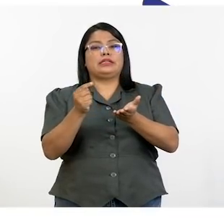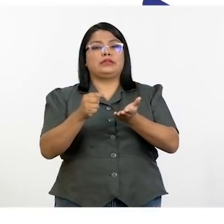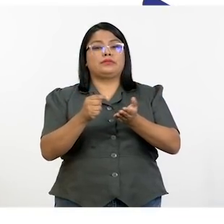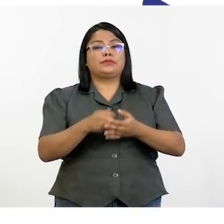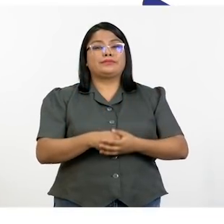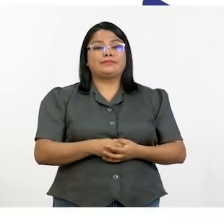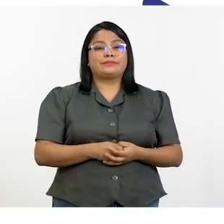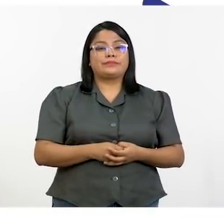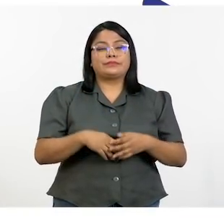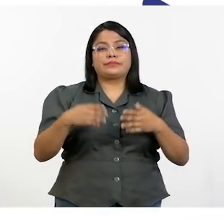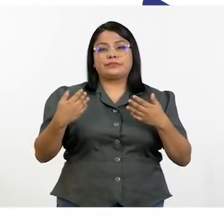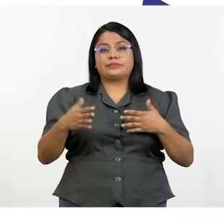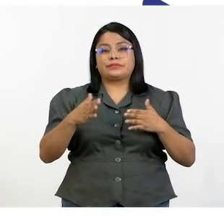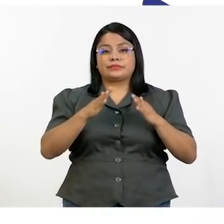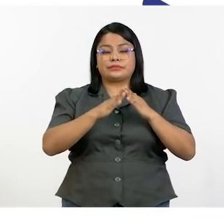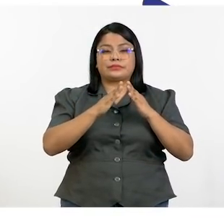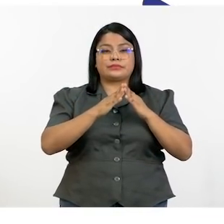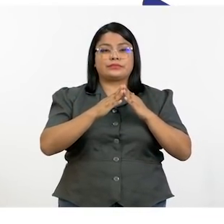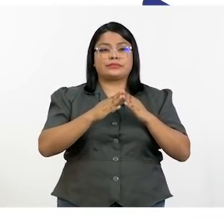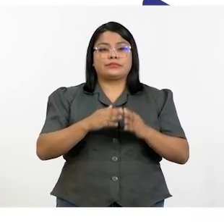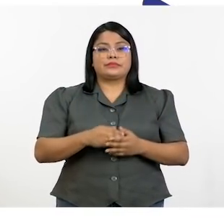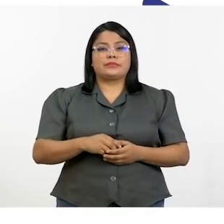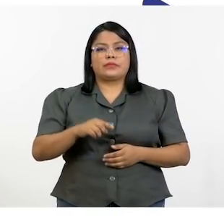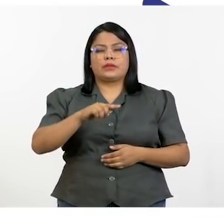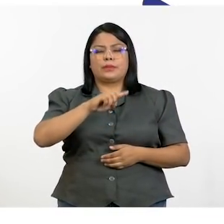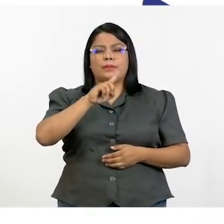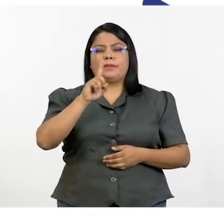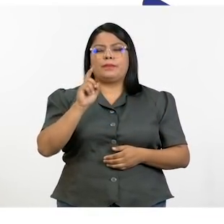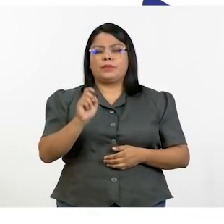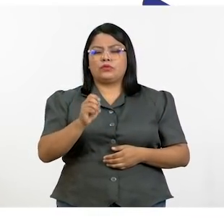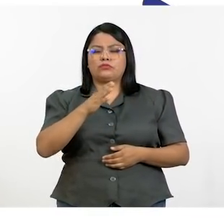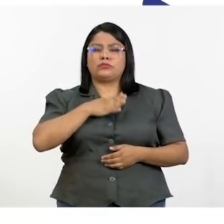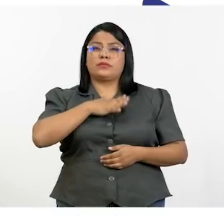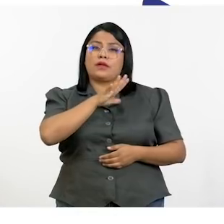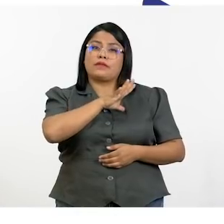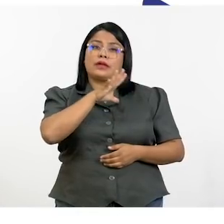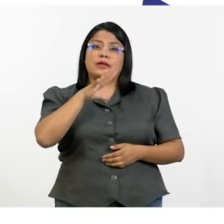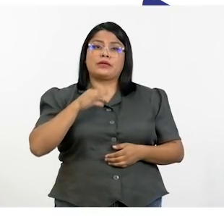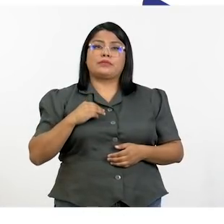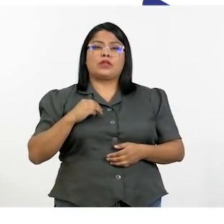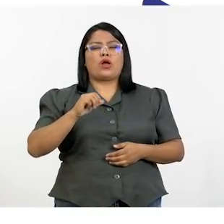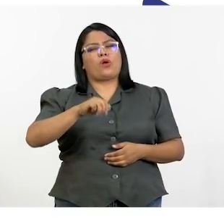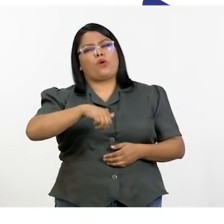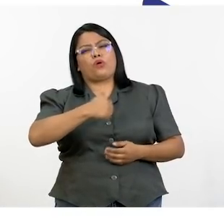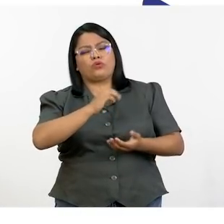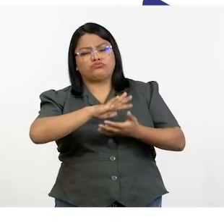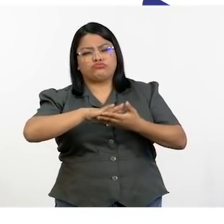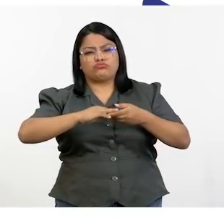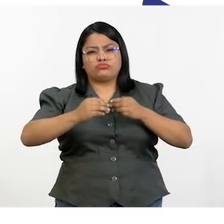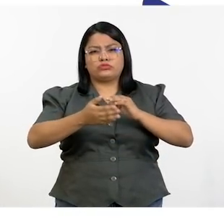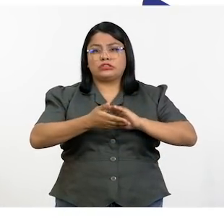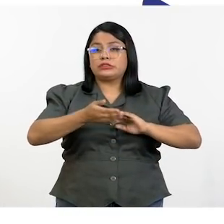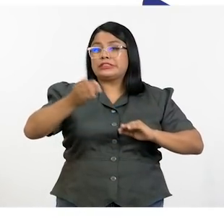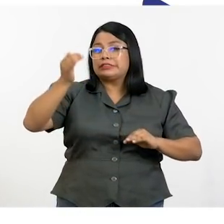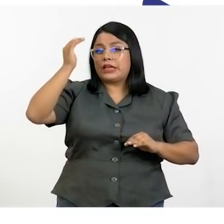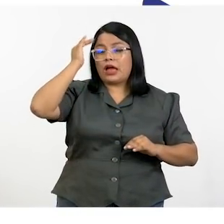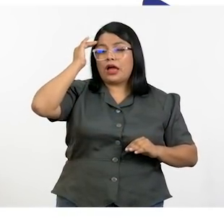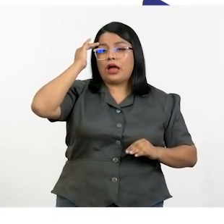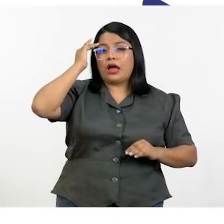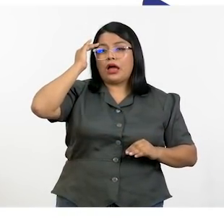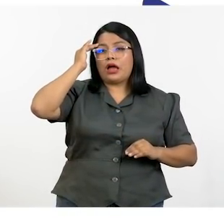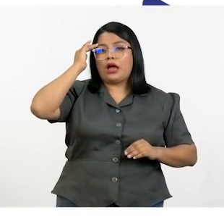texto. Actividad en casa. Pregunto a mis familiares qué otros cuentos maravillosos